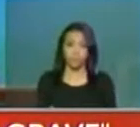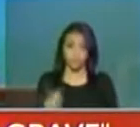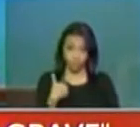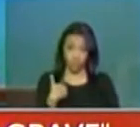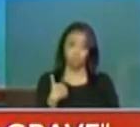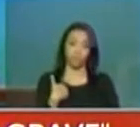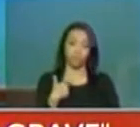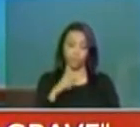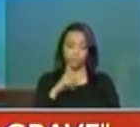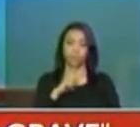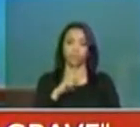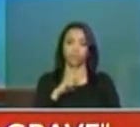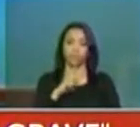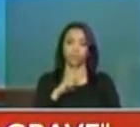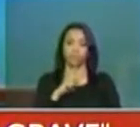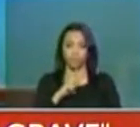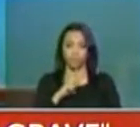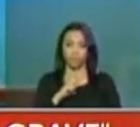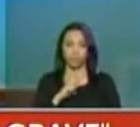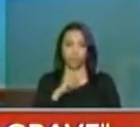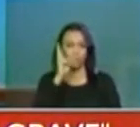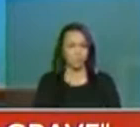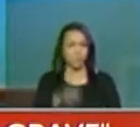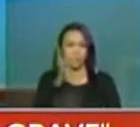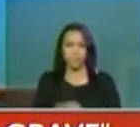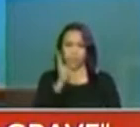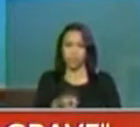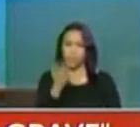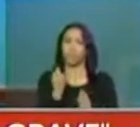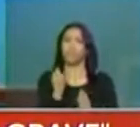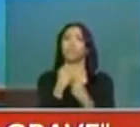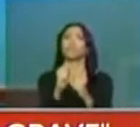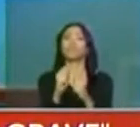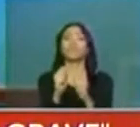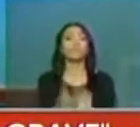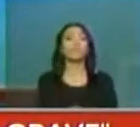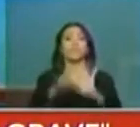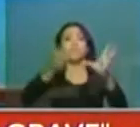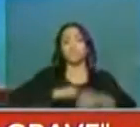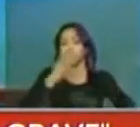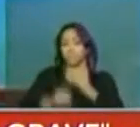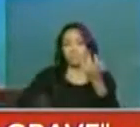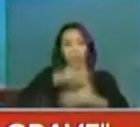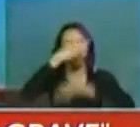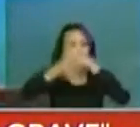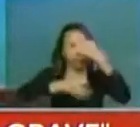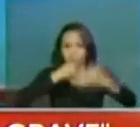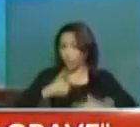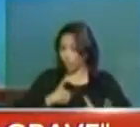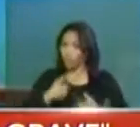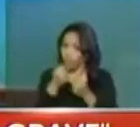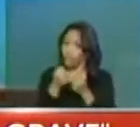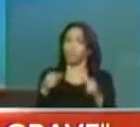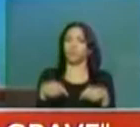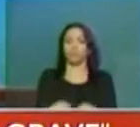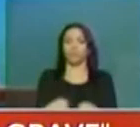Yo tengo defendido a liberdade de expressão e de manifestação. Defender la libertad de